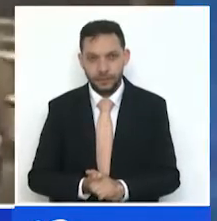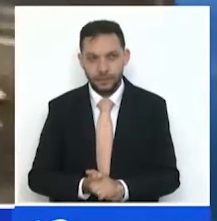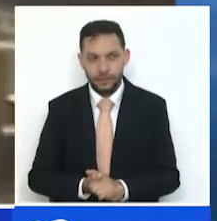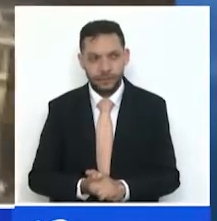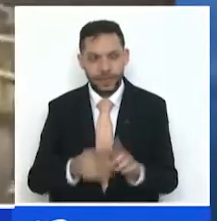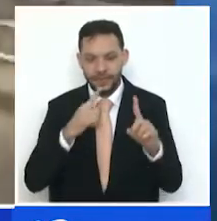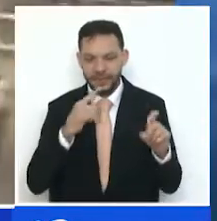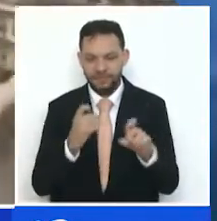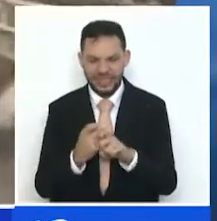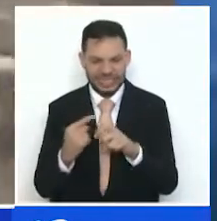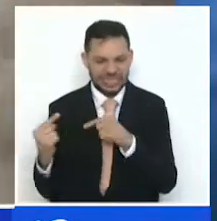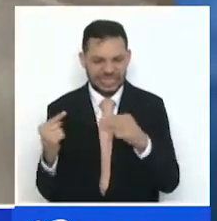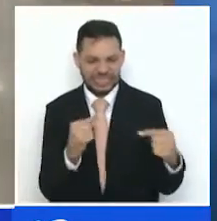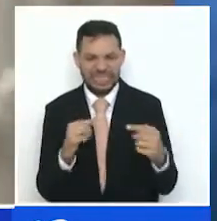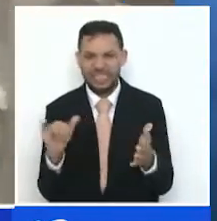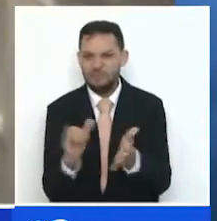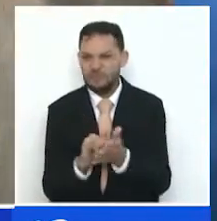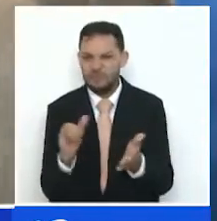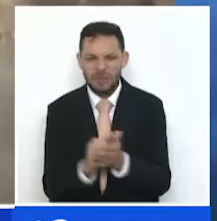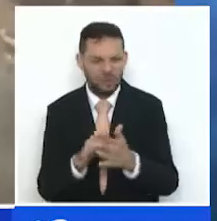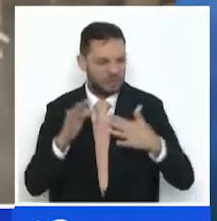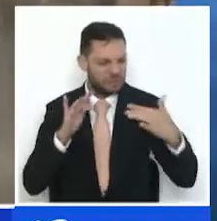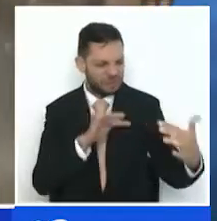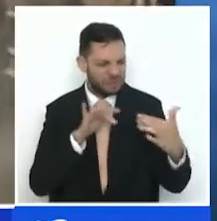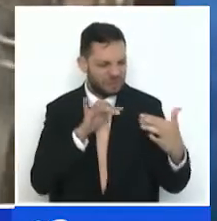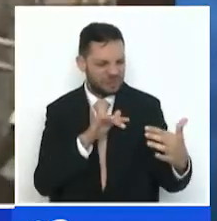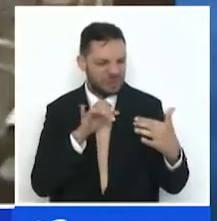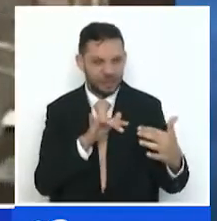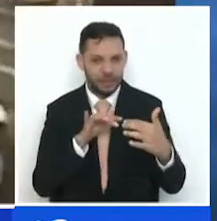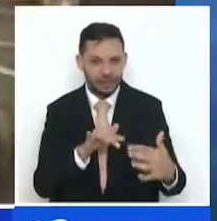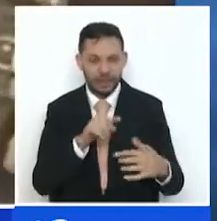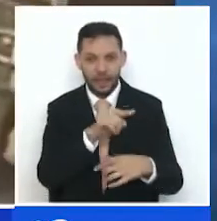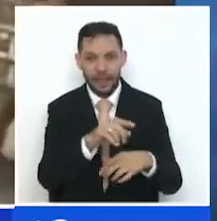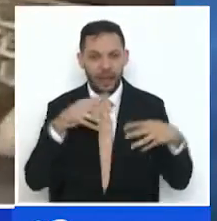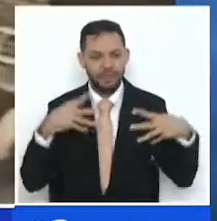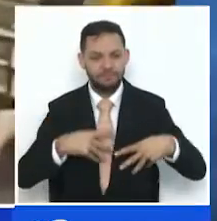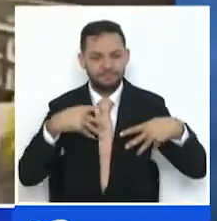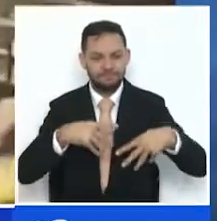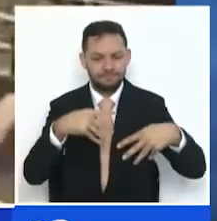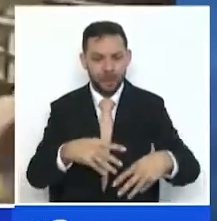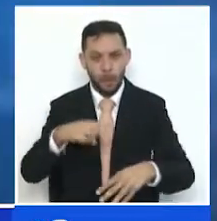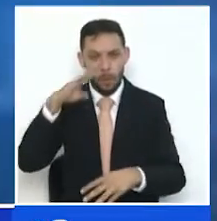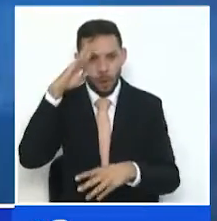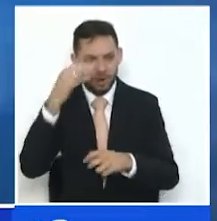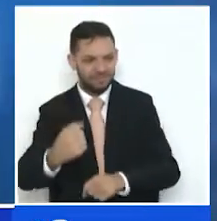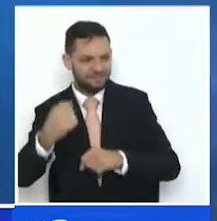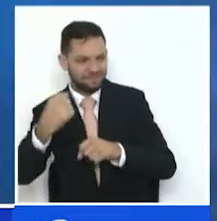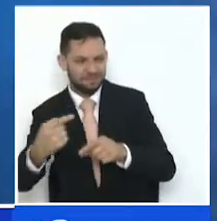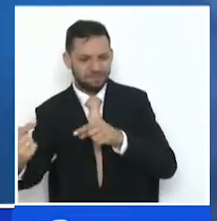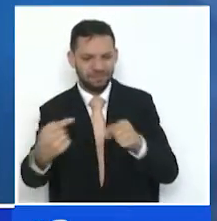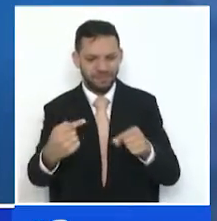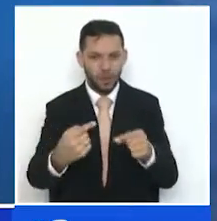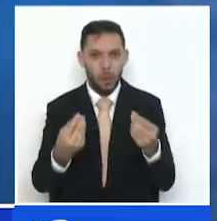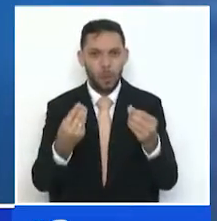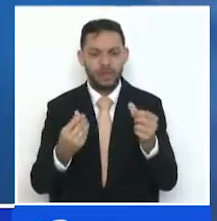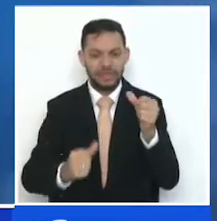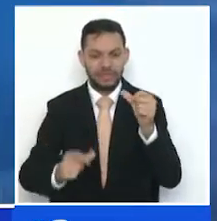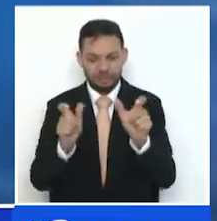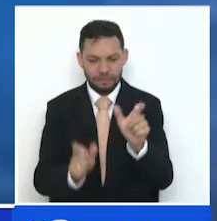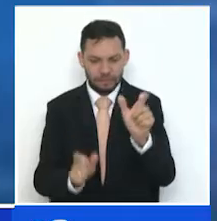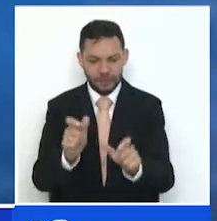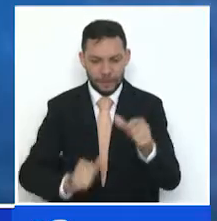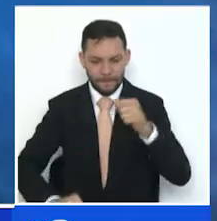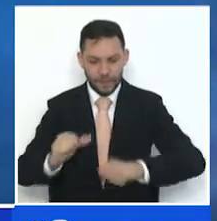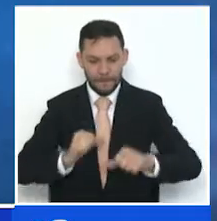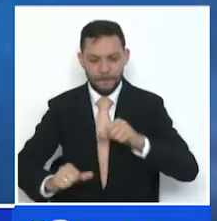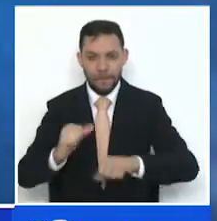Zona de guerra. Los enfrentamientos en la Avenida La Independencia entre manifestantes y la fuerza pública dejó varios heridos. Un alimentador de